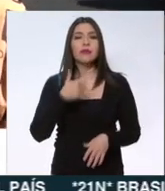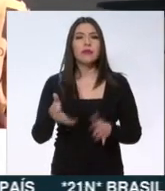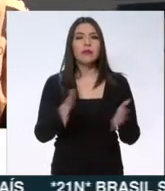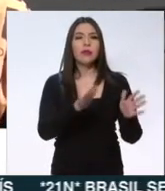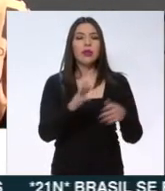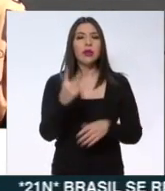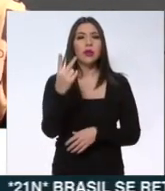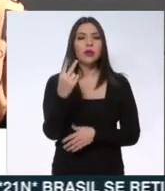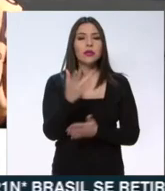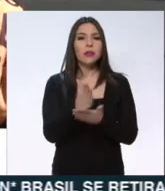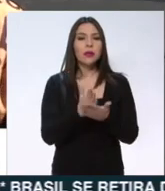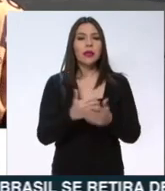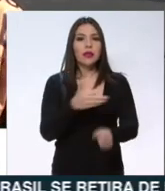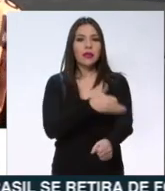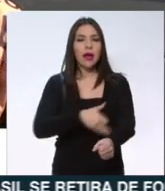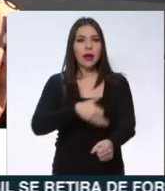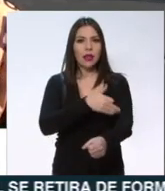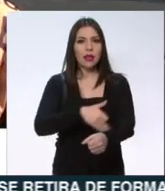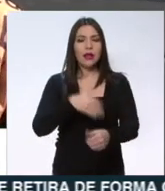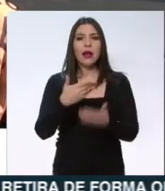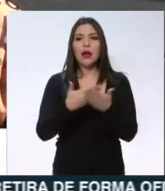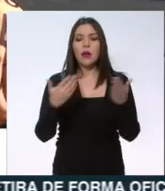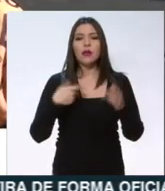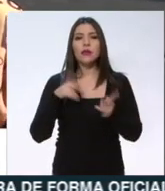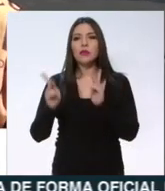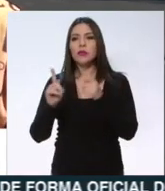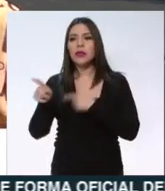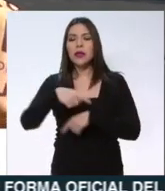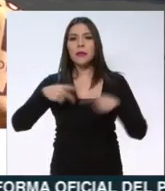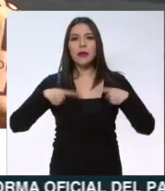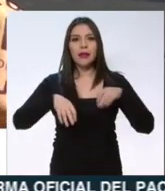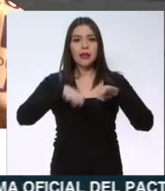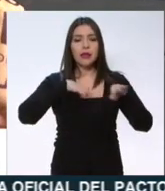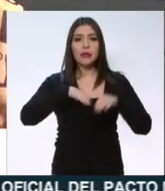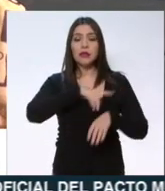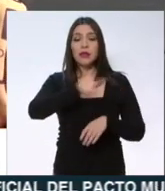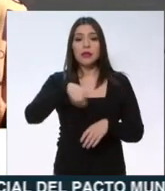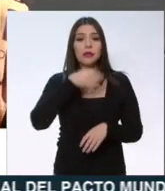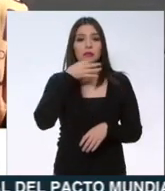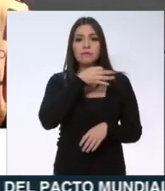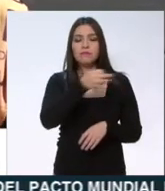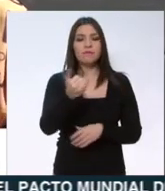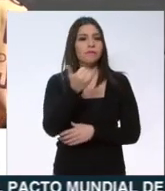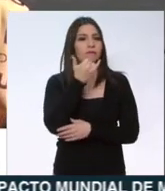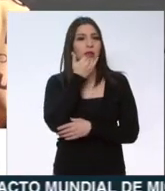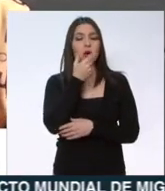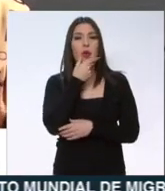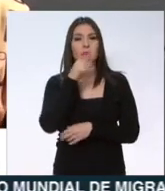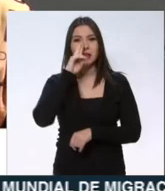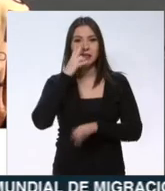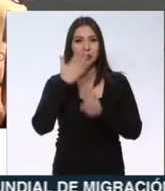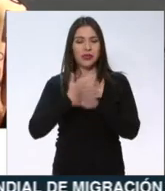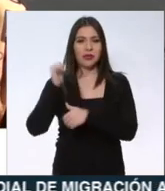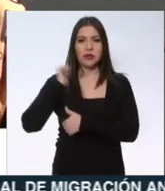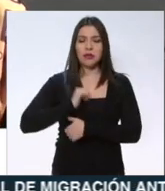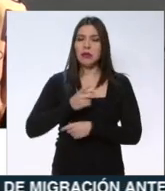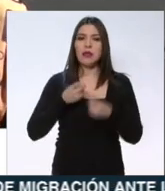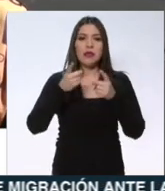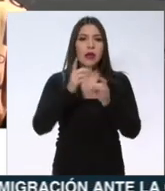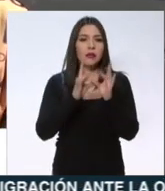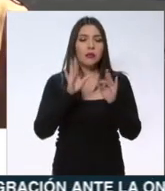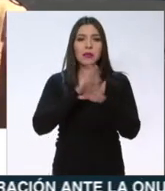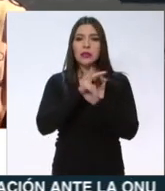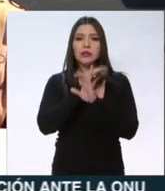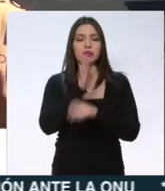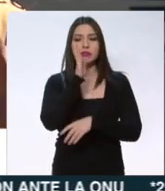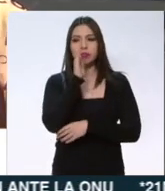de las 2:30 de la tarde. Platicamos con el personal y nos dijeron que no nos podía atender el encargado, no nos podían dar una información